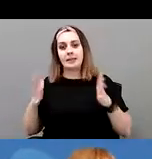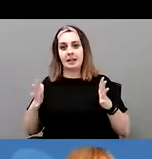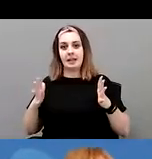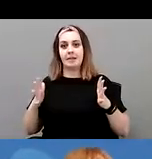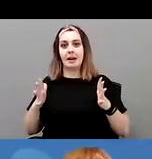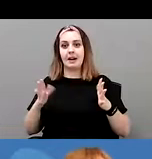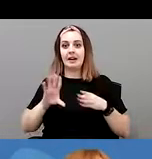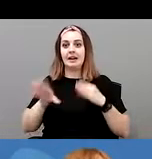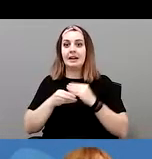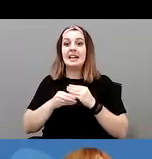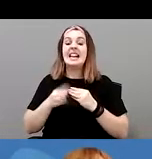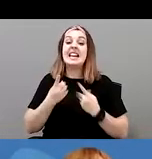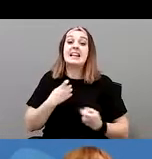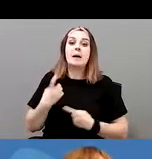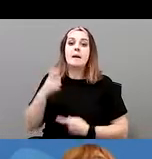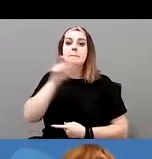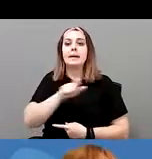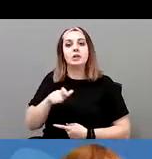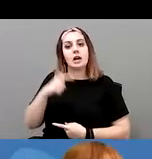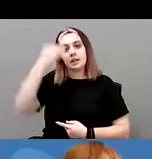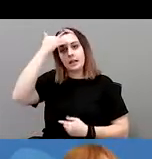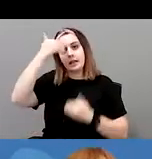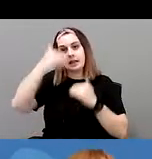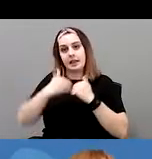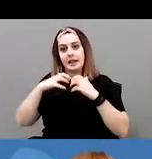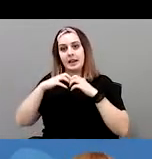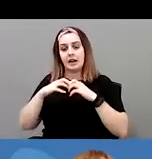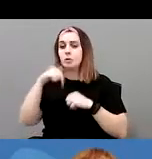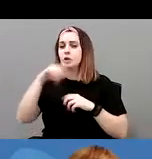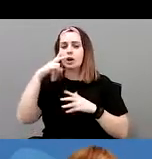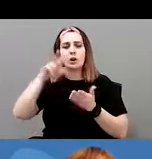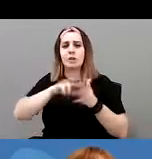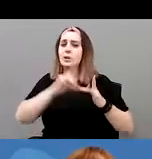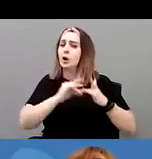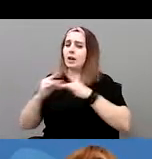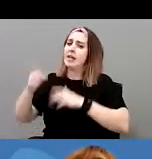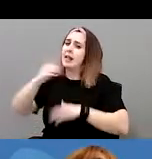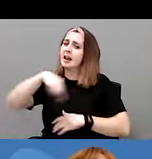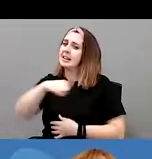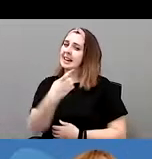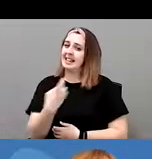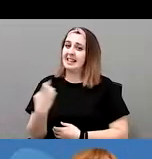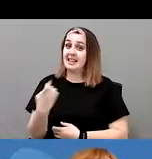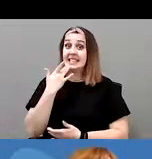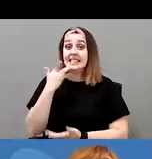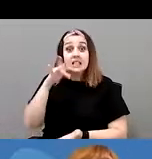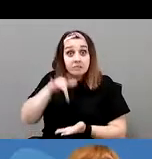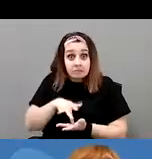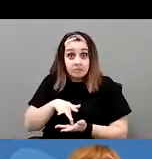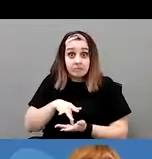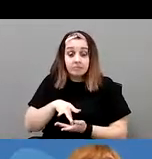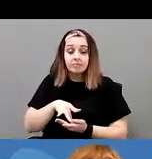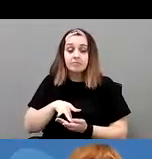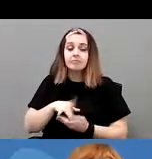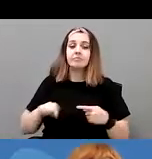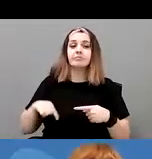y necesitamos que las personas con parálisis cerebral lideréis este reconocimiento. Bien, si esto ocurre, va a traer